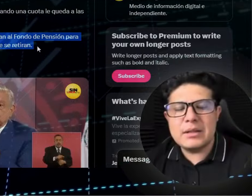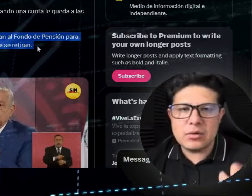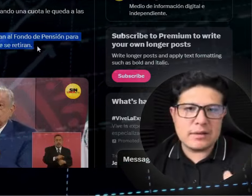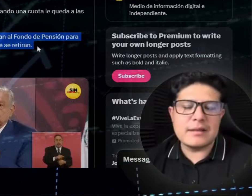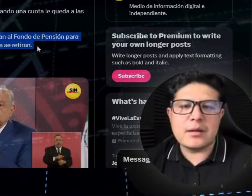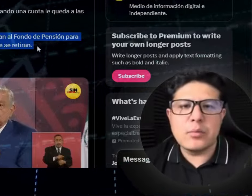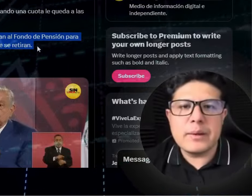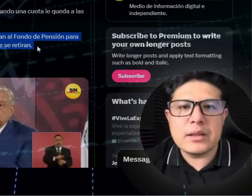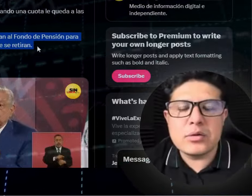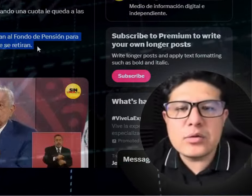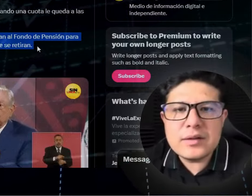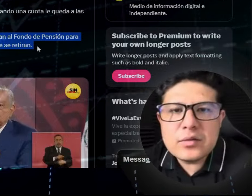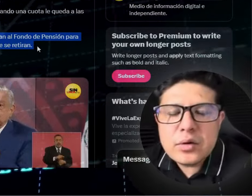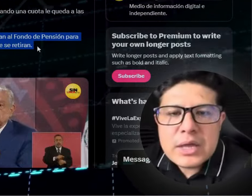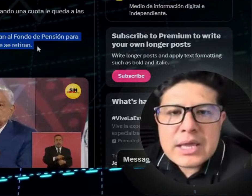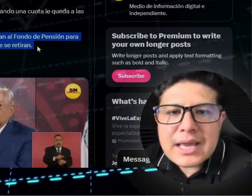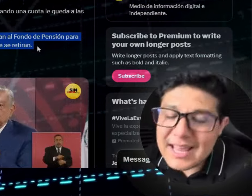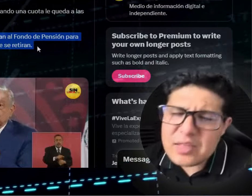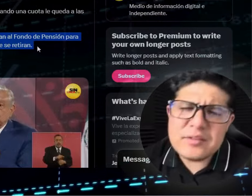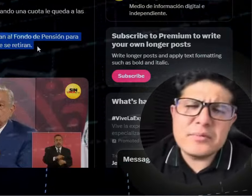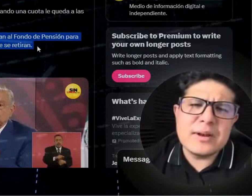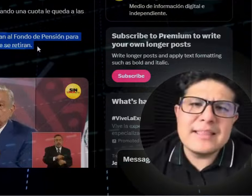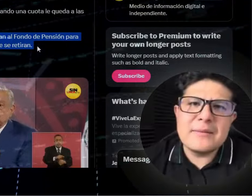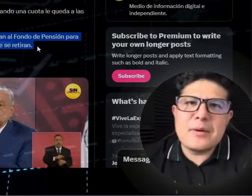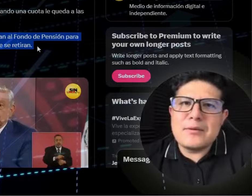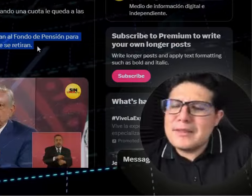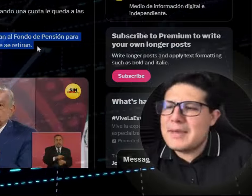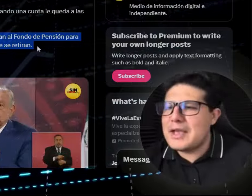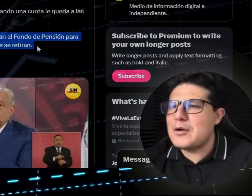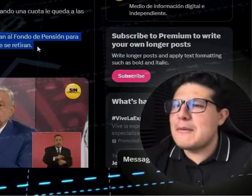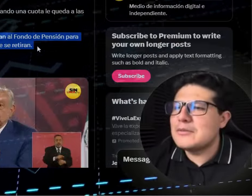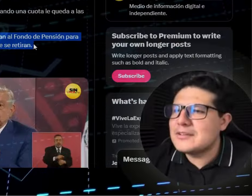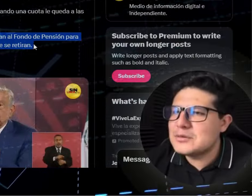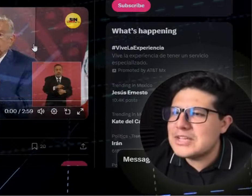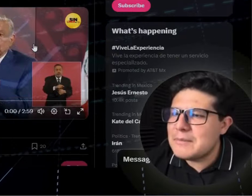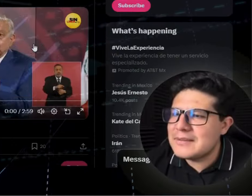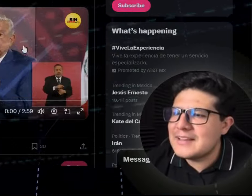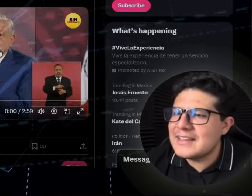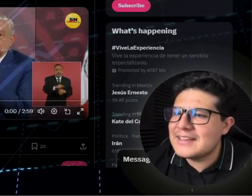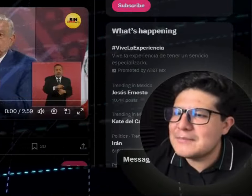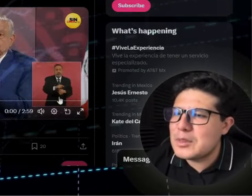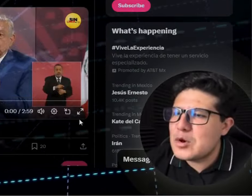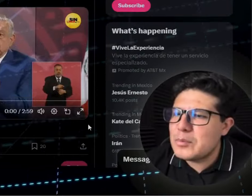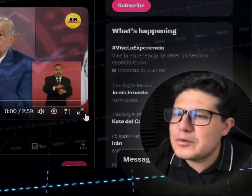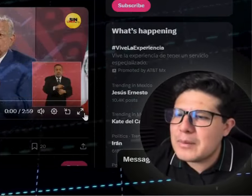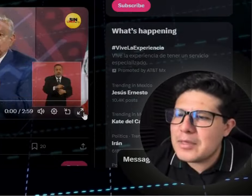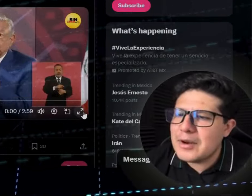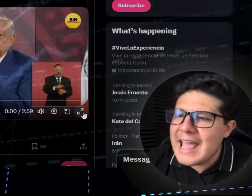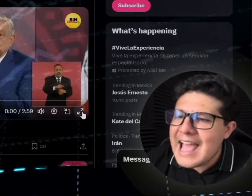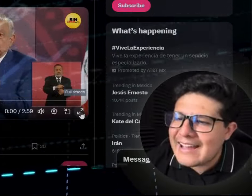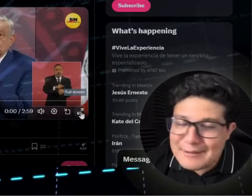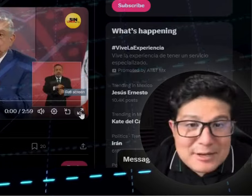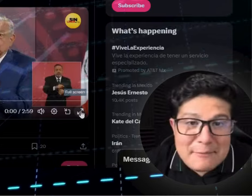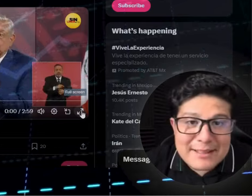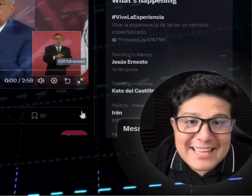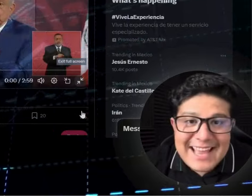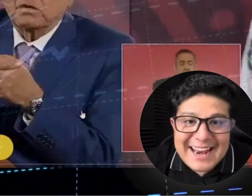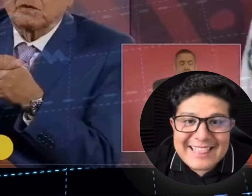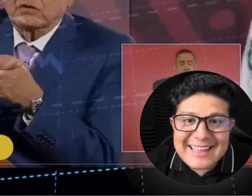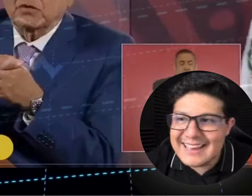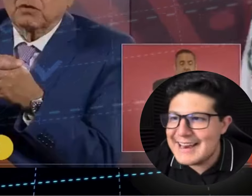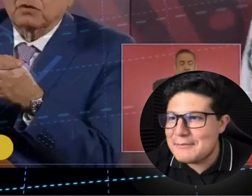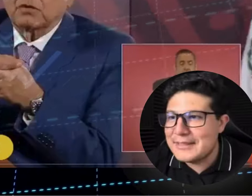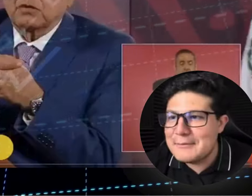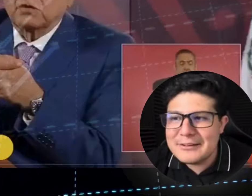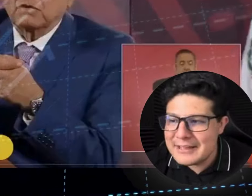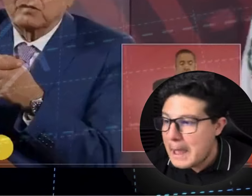en camino que se recupere todo esto y que ya no se burlen del pueblo de México Vamos a escuchar al presidente Andrés Manuel López Obrador hacemos la pantalla